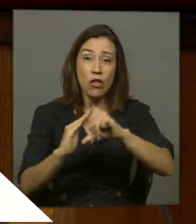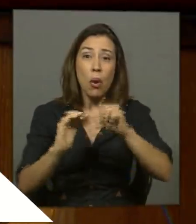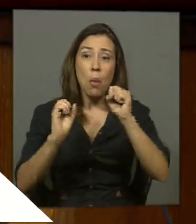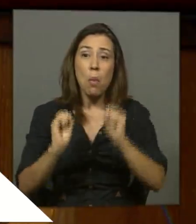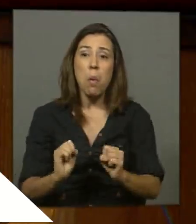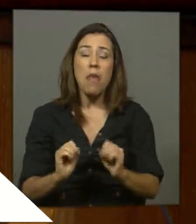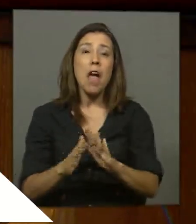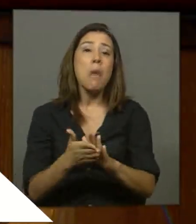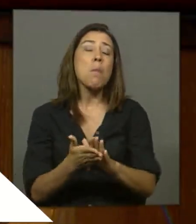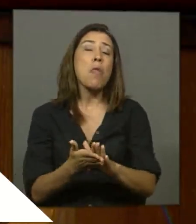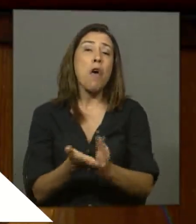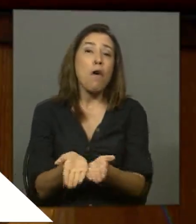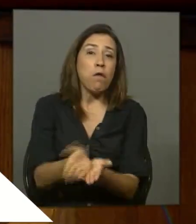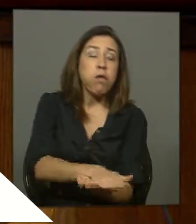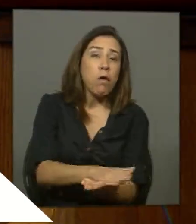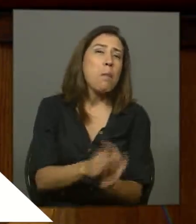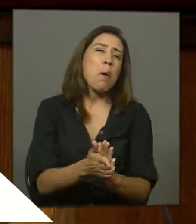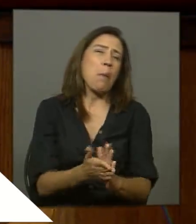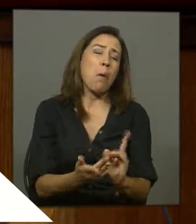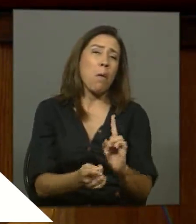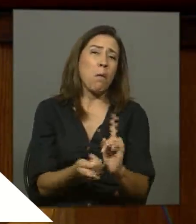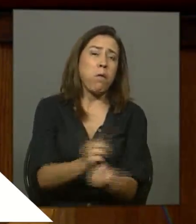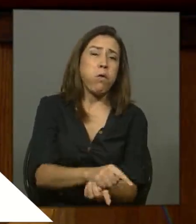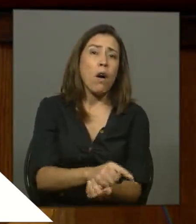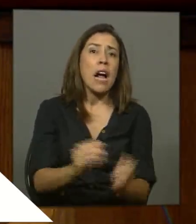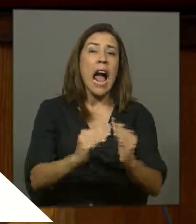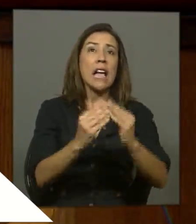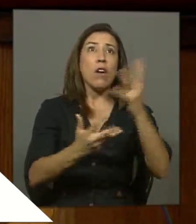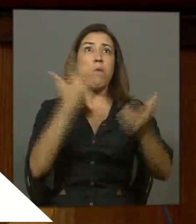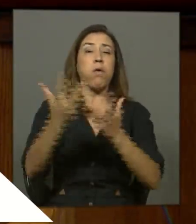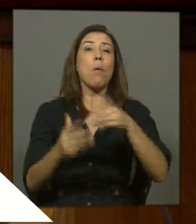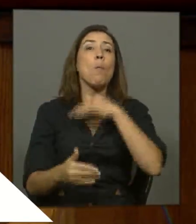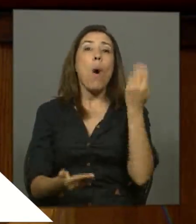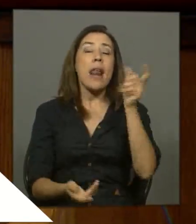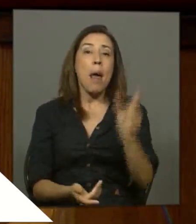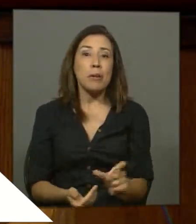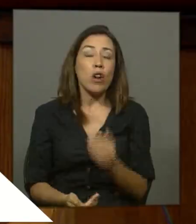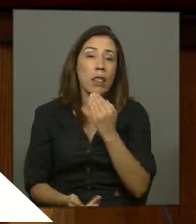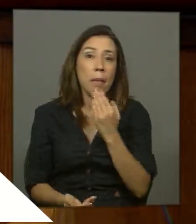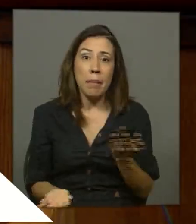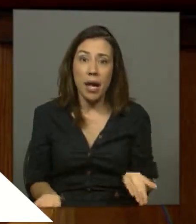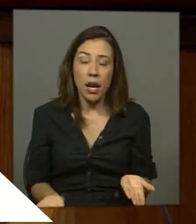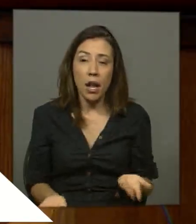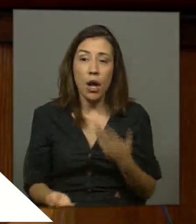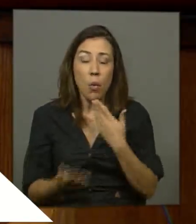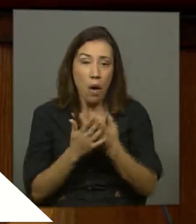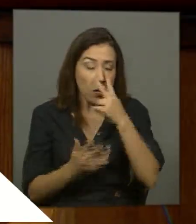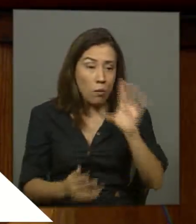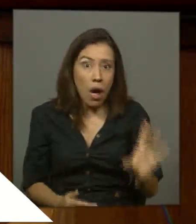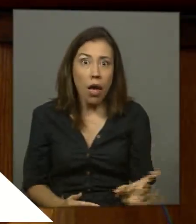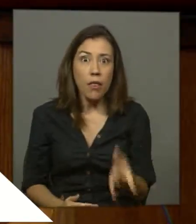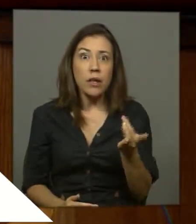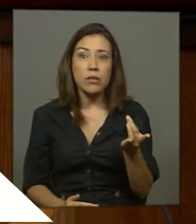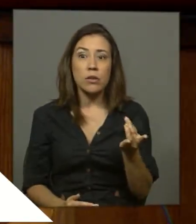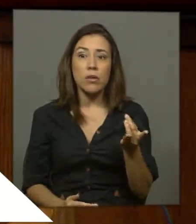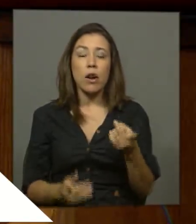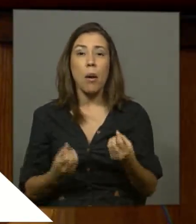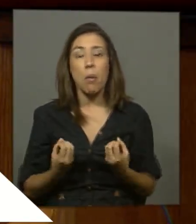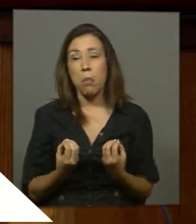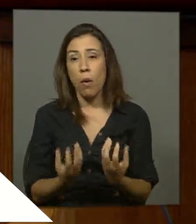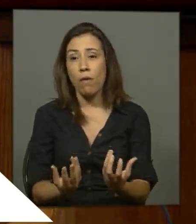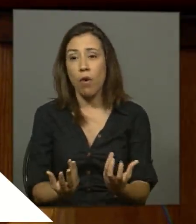botar algo algo al suelo y prende la casa y muere él también y cuando se descubre esto causa